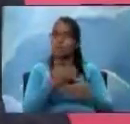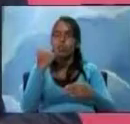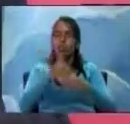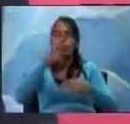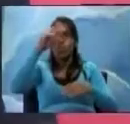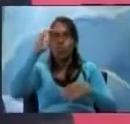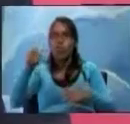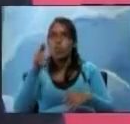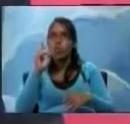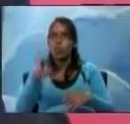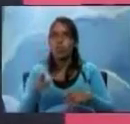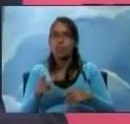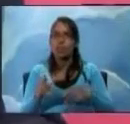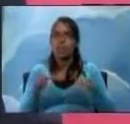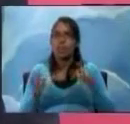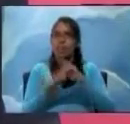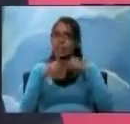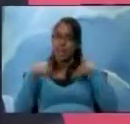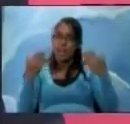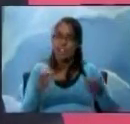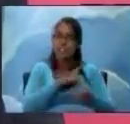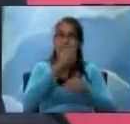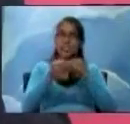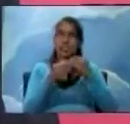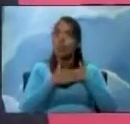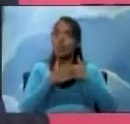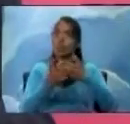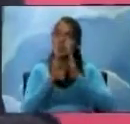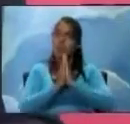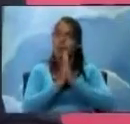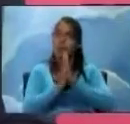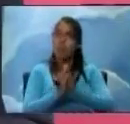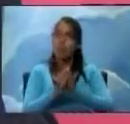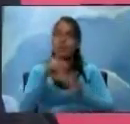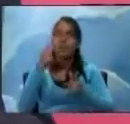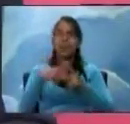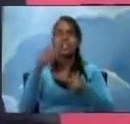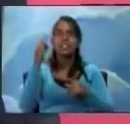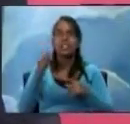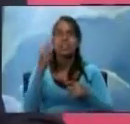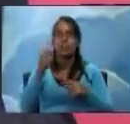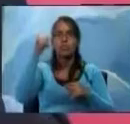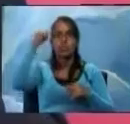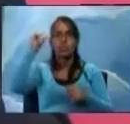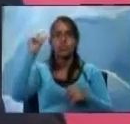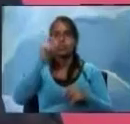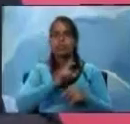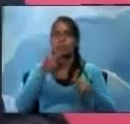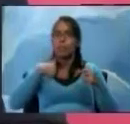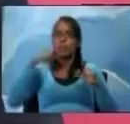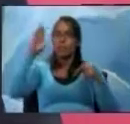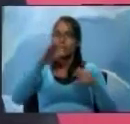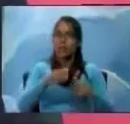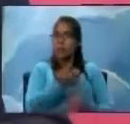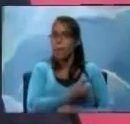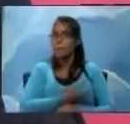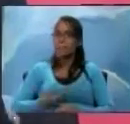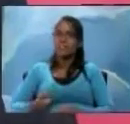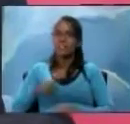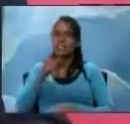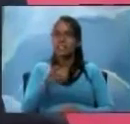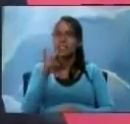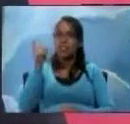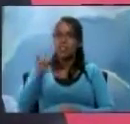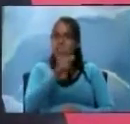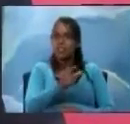como Dios nunca cansa de hacernos favor, aquel siempre se acordará. Yo estaba hambriento